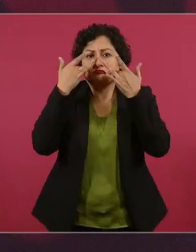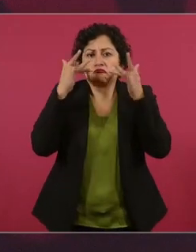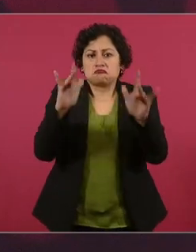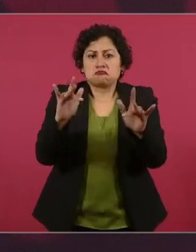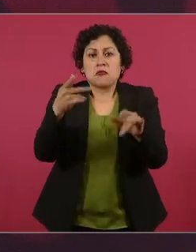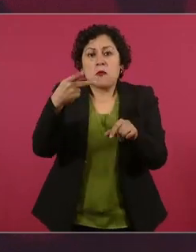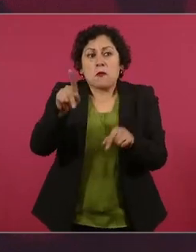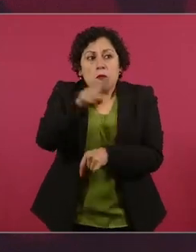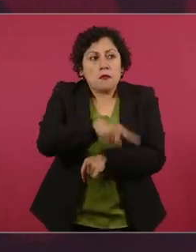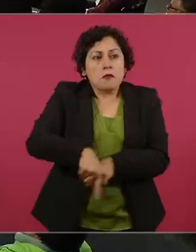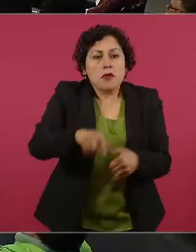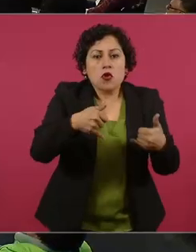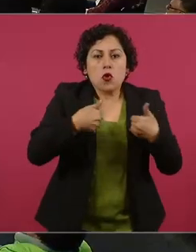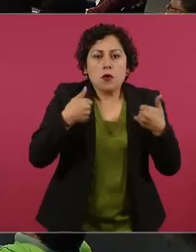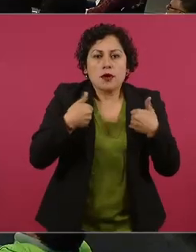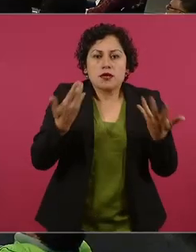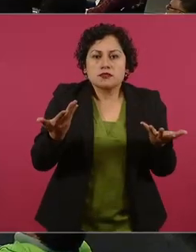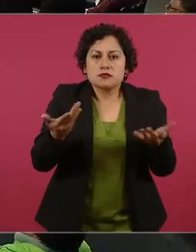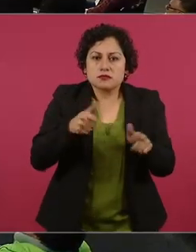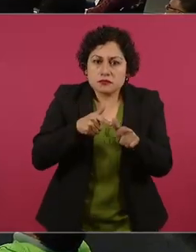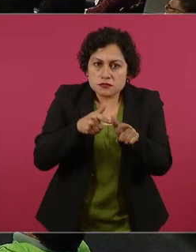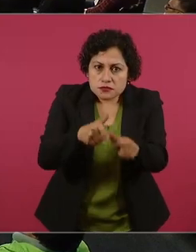y no dejarles